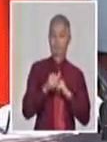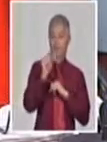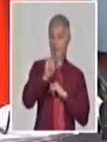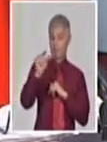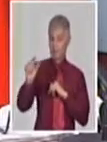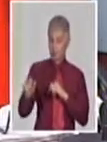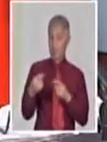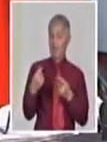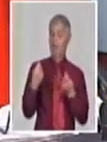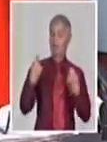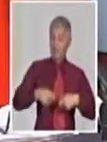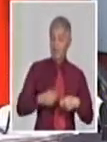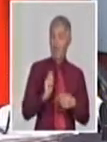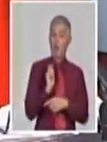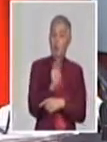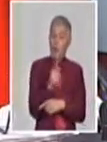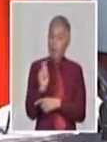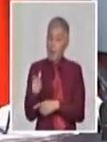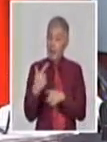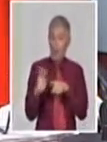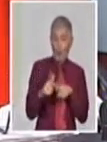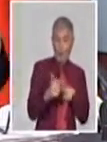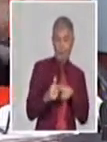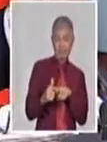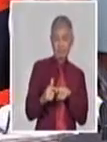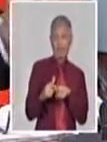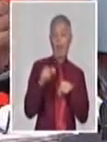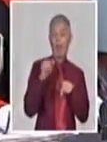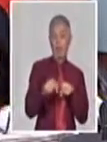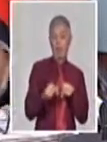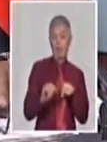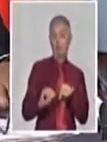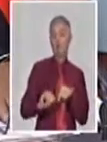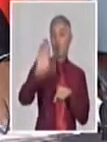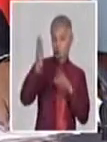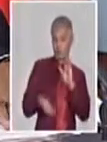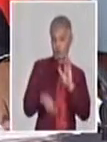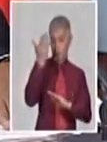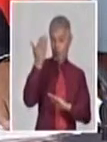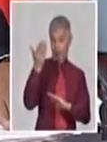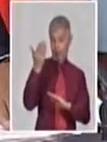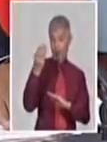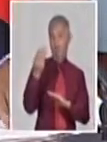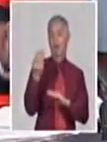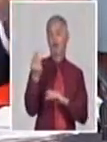entonces hay que transformar el ingreso esa es la mecánica de todo este proceso